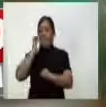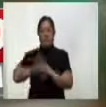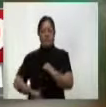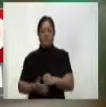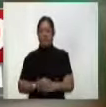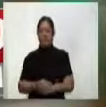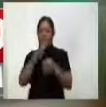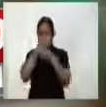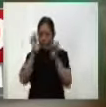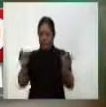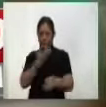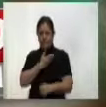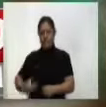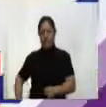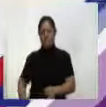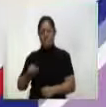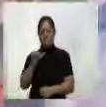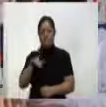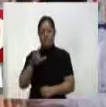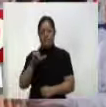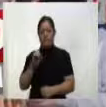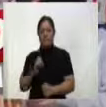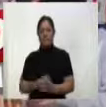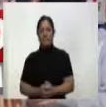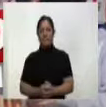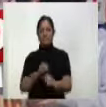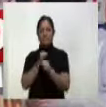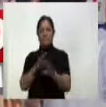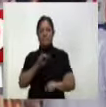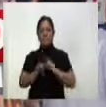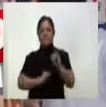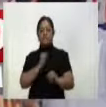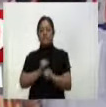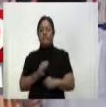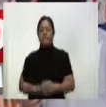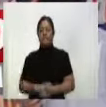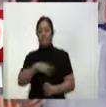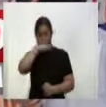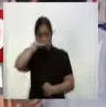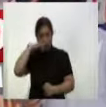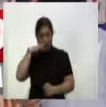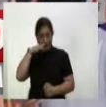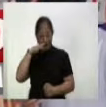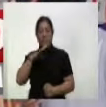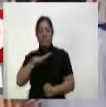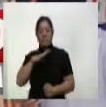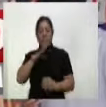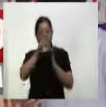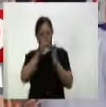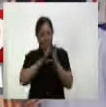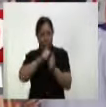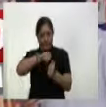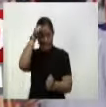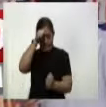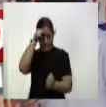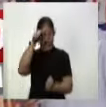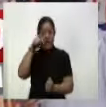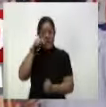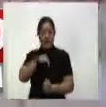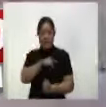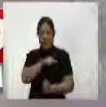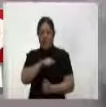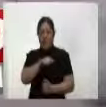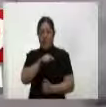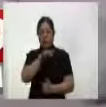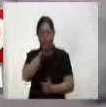el presidente López Obrador. En información internacional, Chile tendrá una constitución escrita por una mayoría